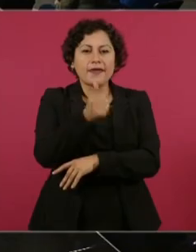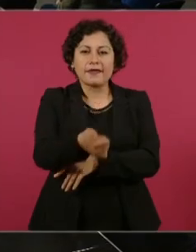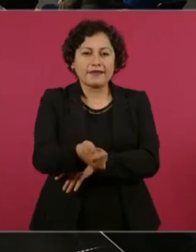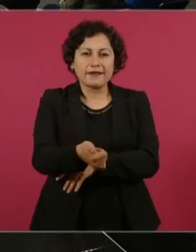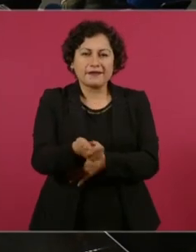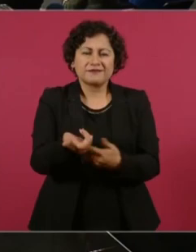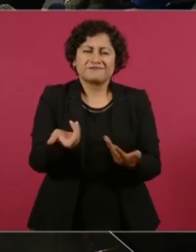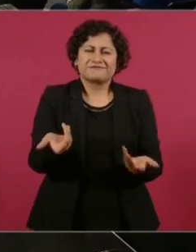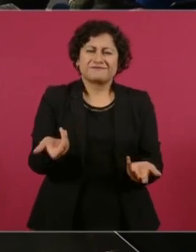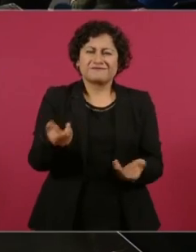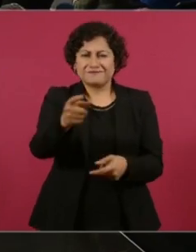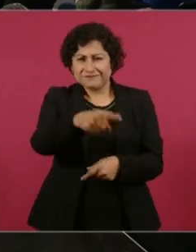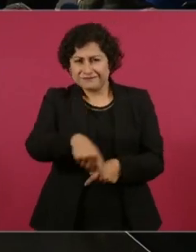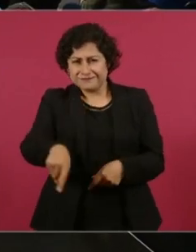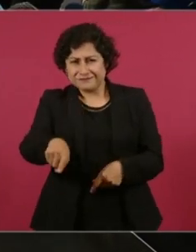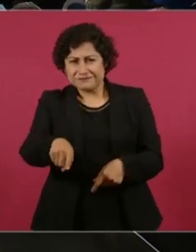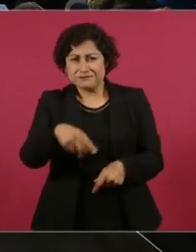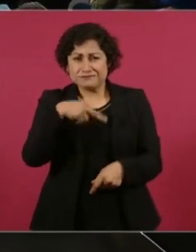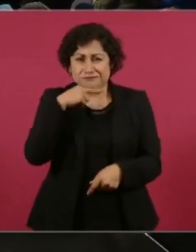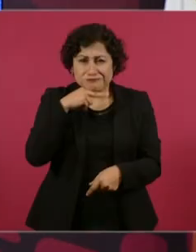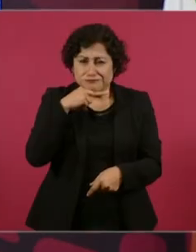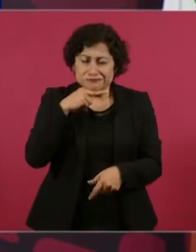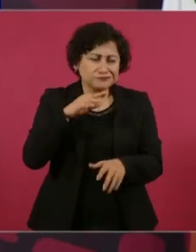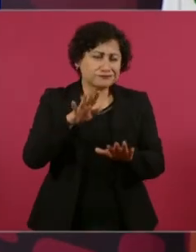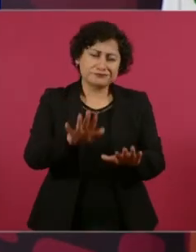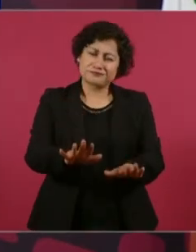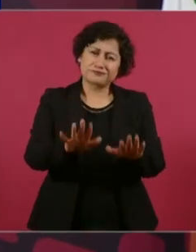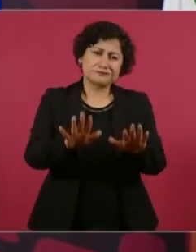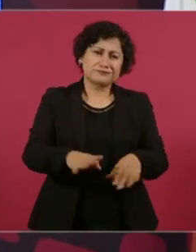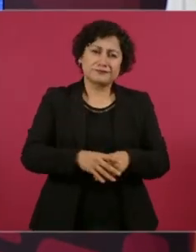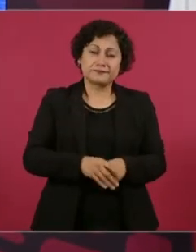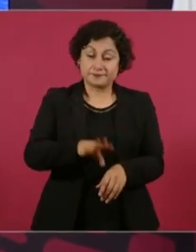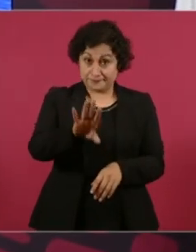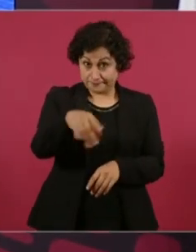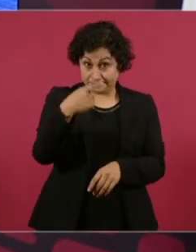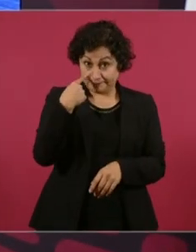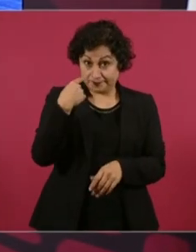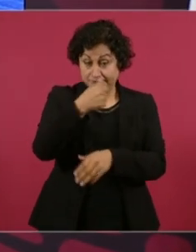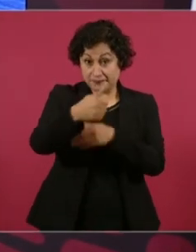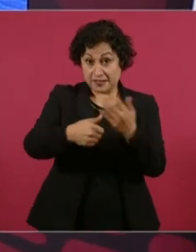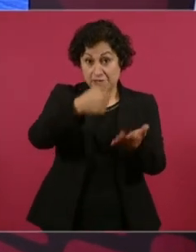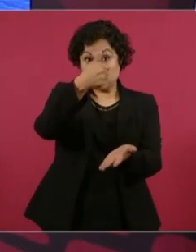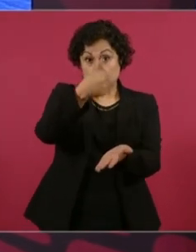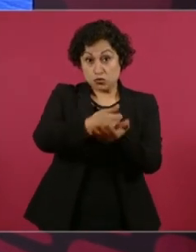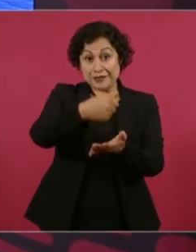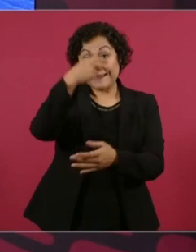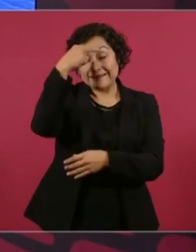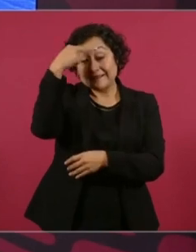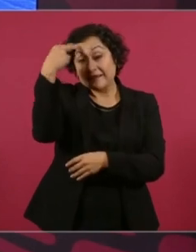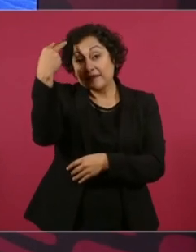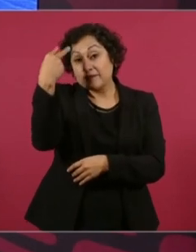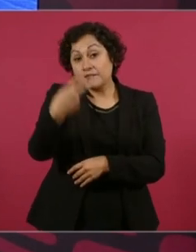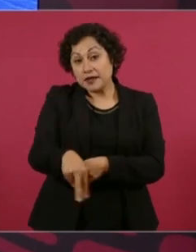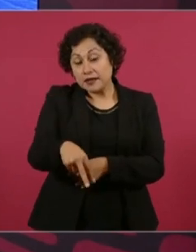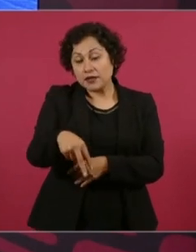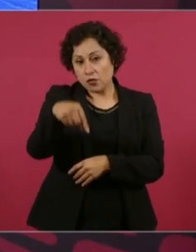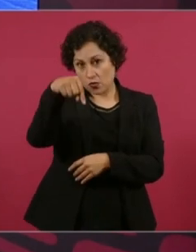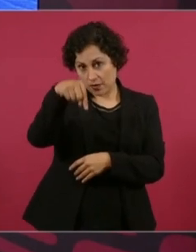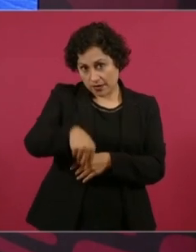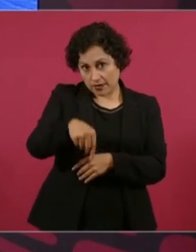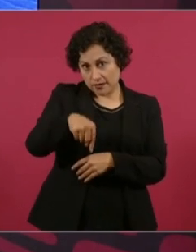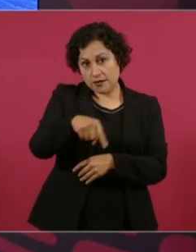No hay nada de qué preocuparnos. Aquí en la Ciudad de México, y ustedes